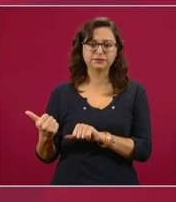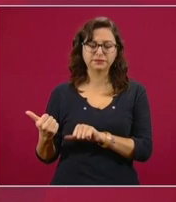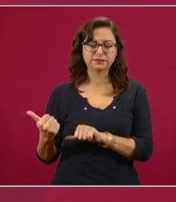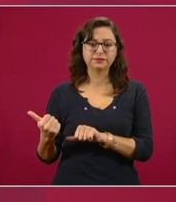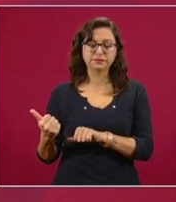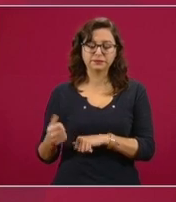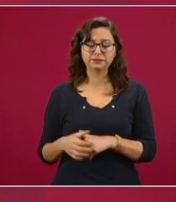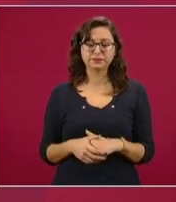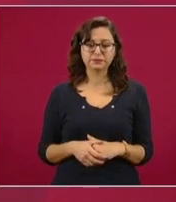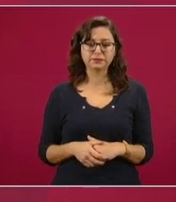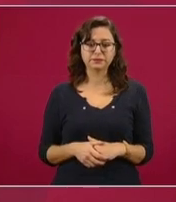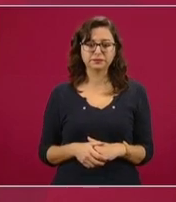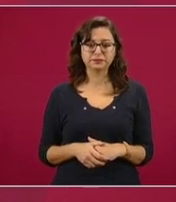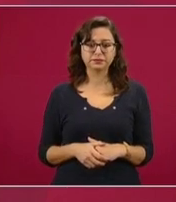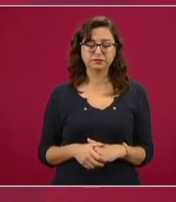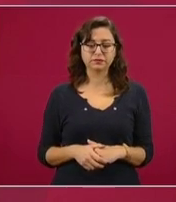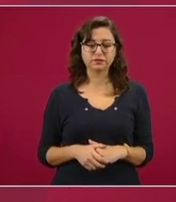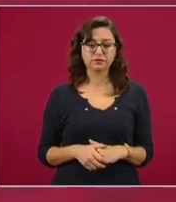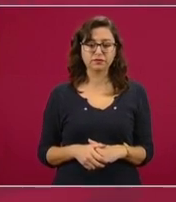sí